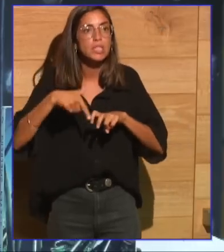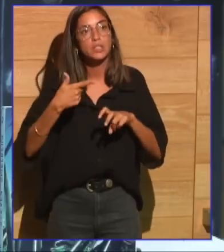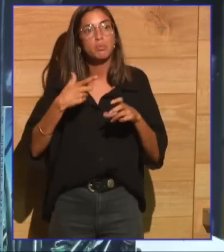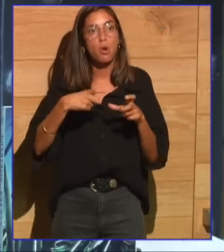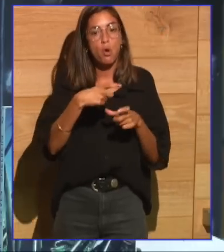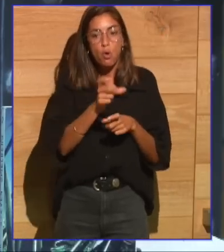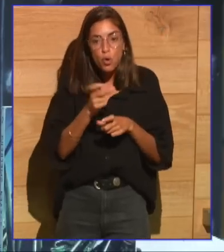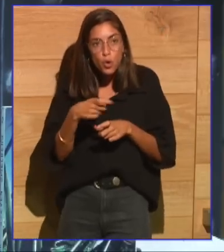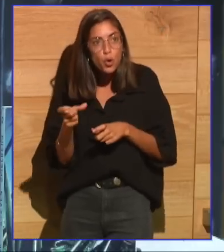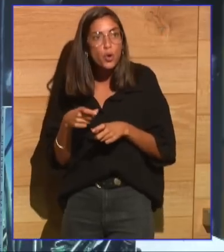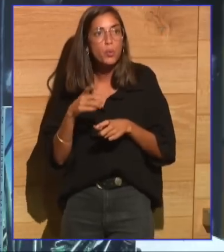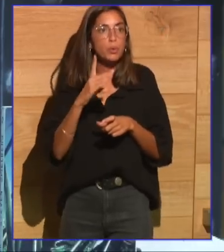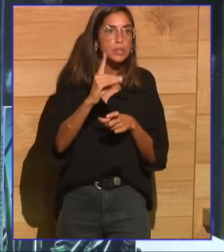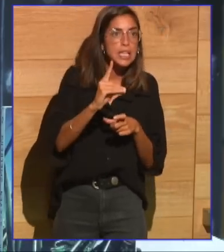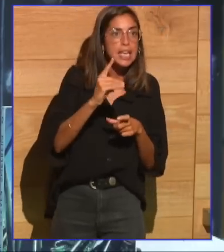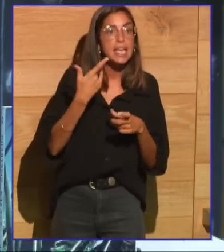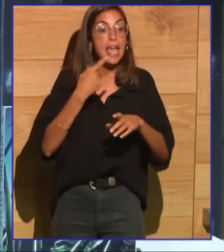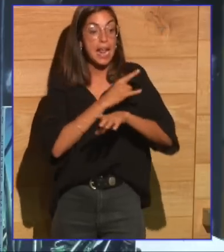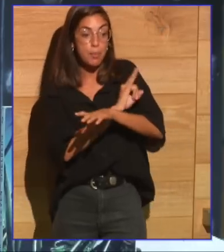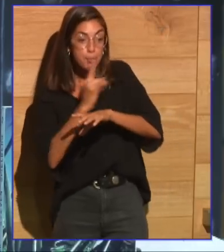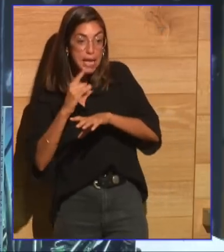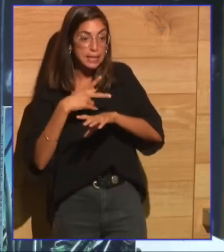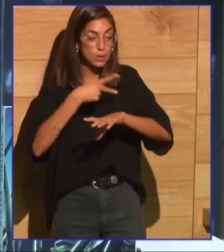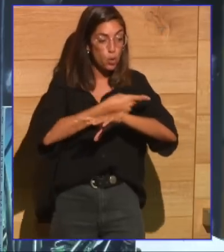y se veían precisamente las plantas